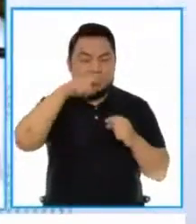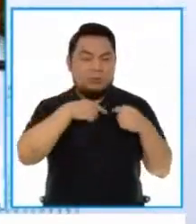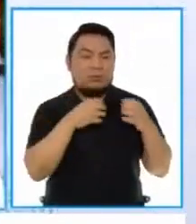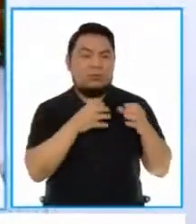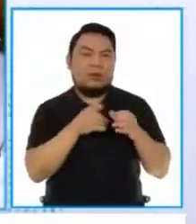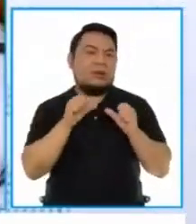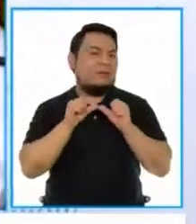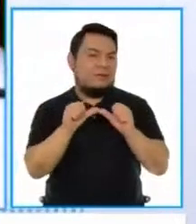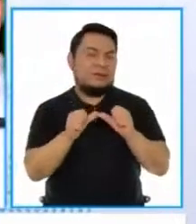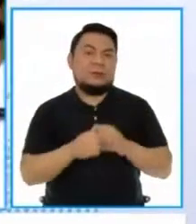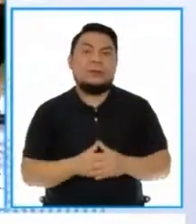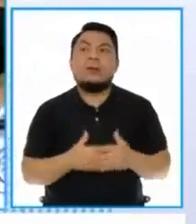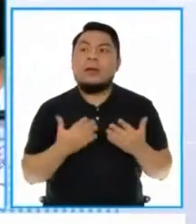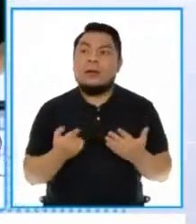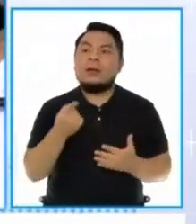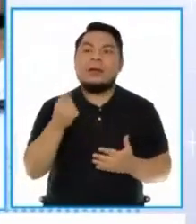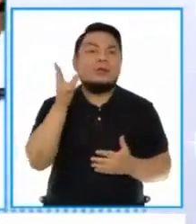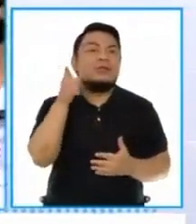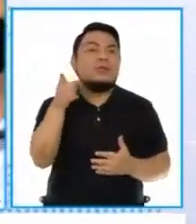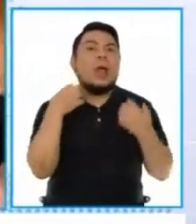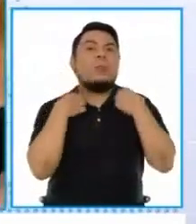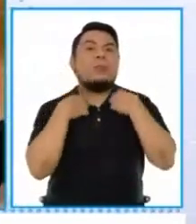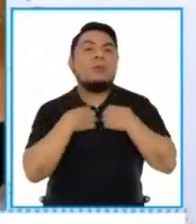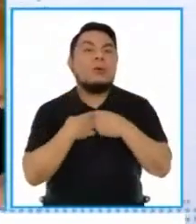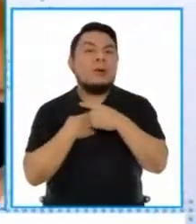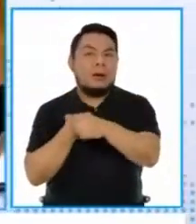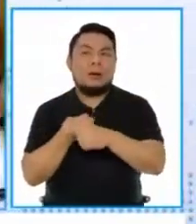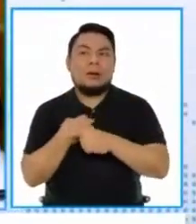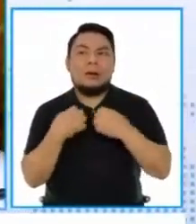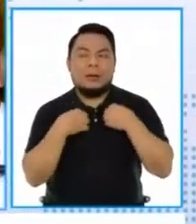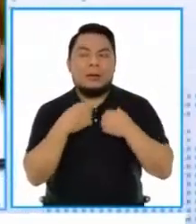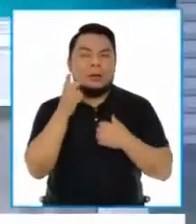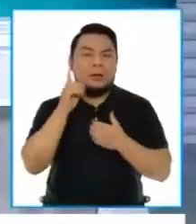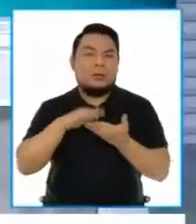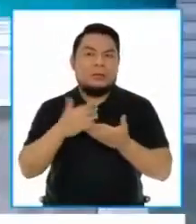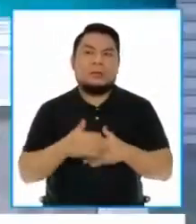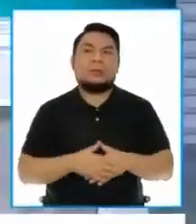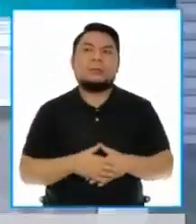abogado Fernando Ugaz. Vamos, gracias